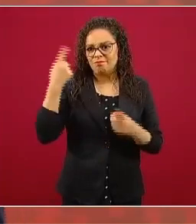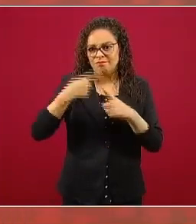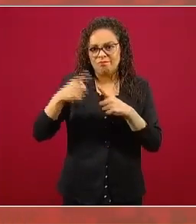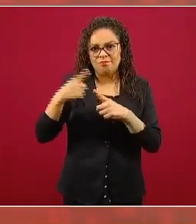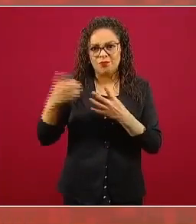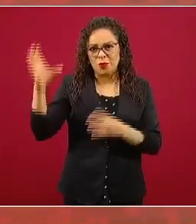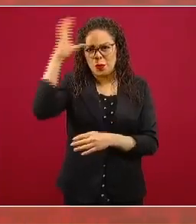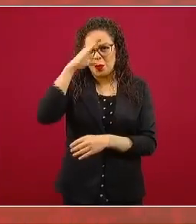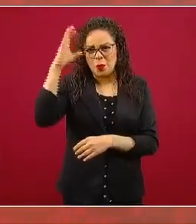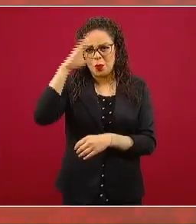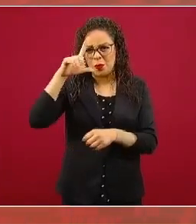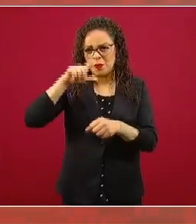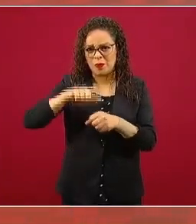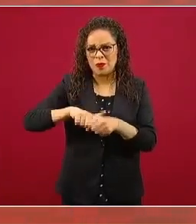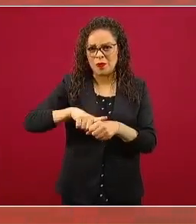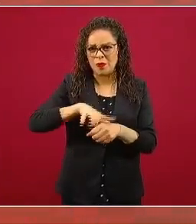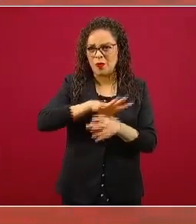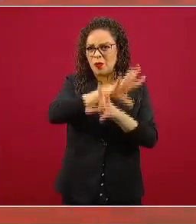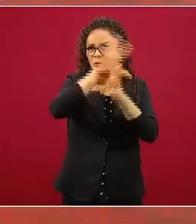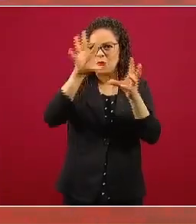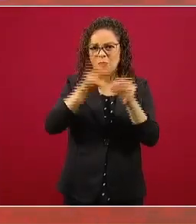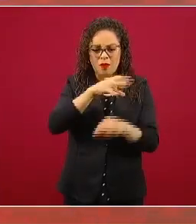general,